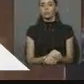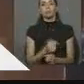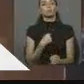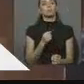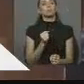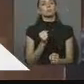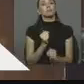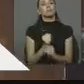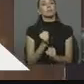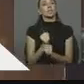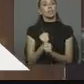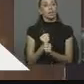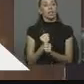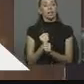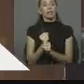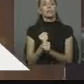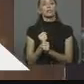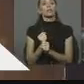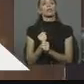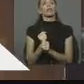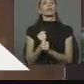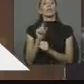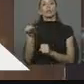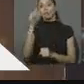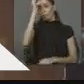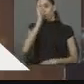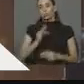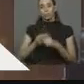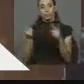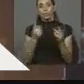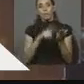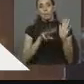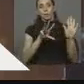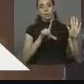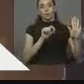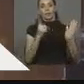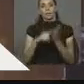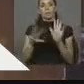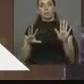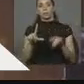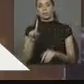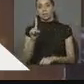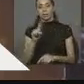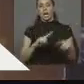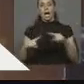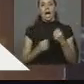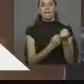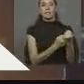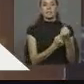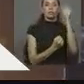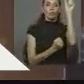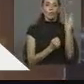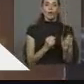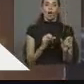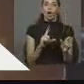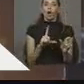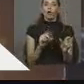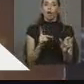desempeño en el sector público, entre el 70 y el 71 asesoró a Clodomiro Almeida,